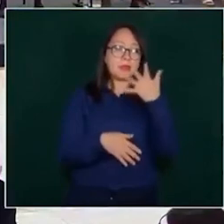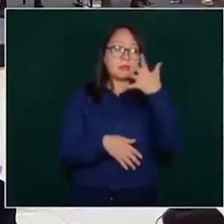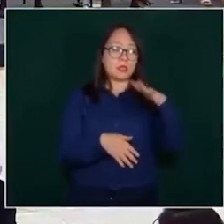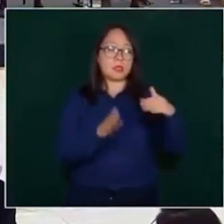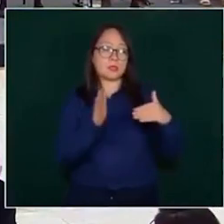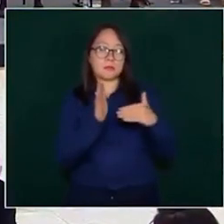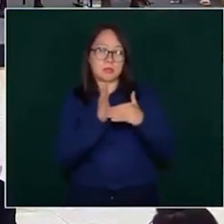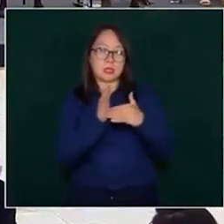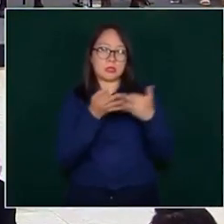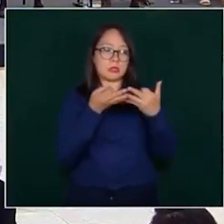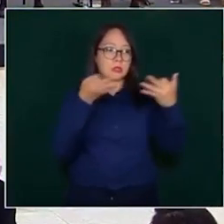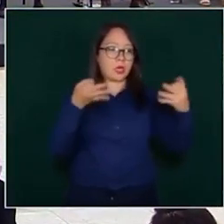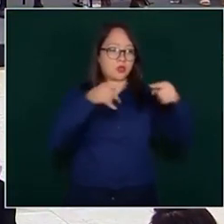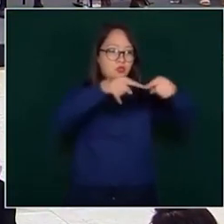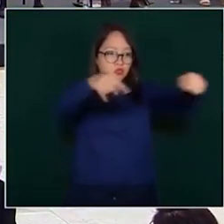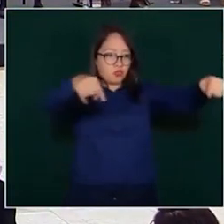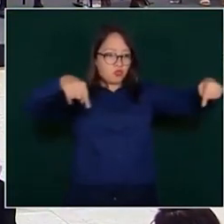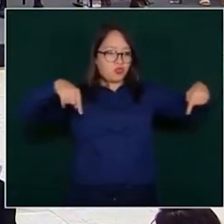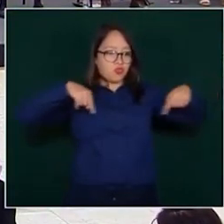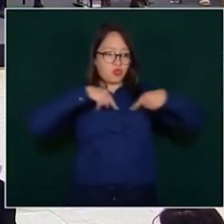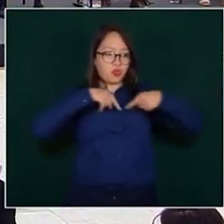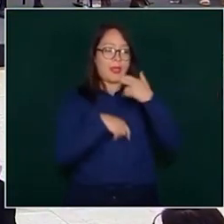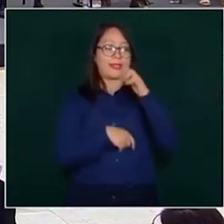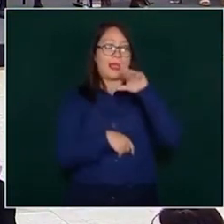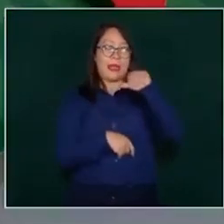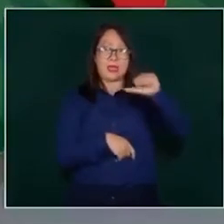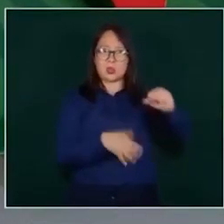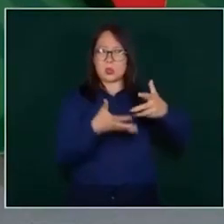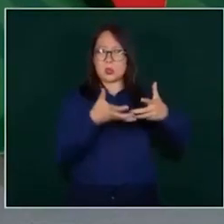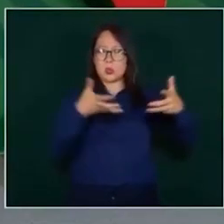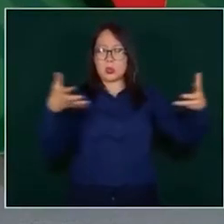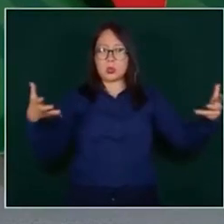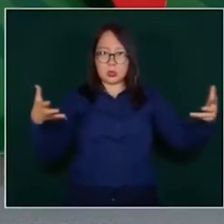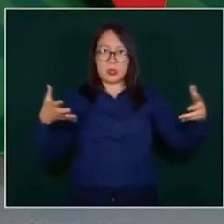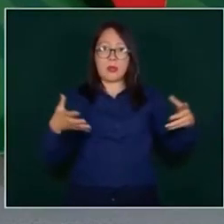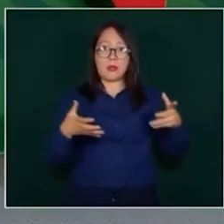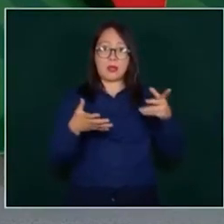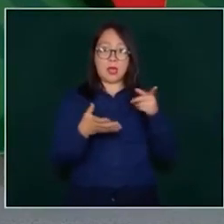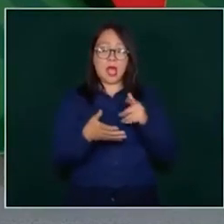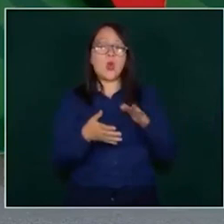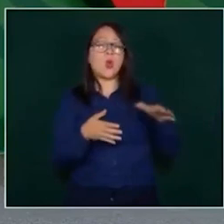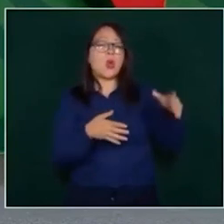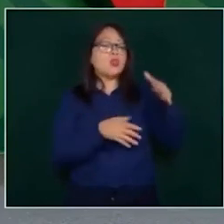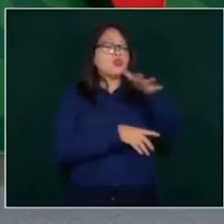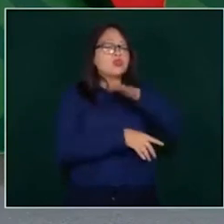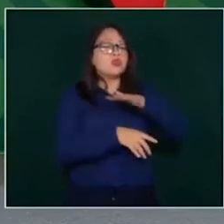10,000 hectáreas. Se va a ampliar la reserva de Calakmul.